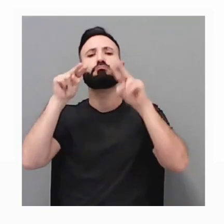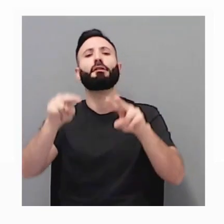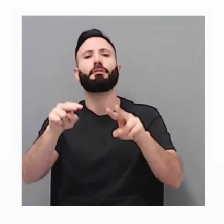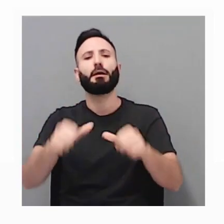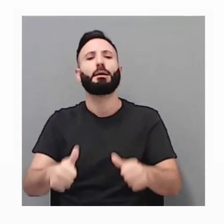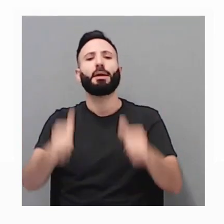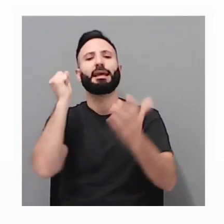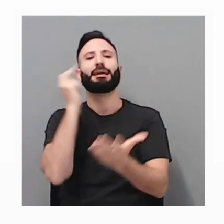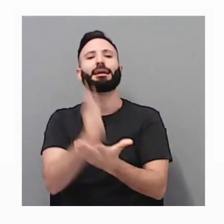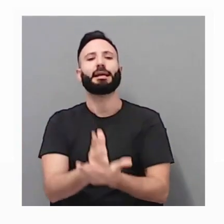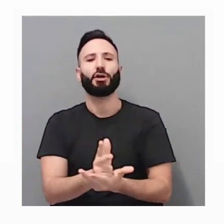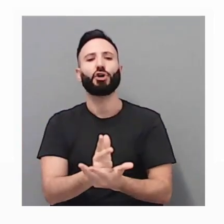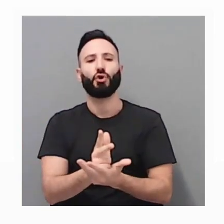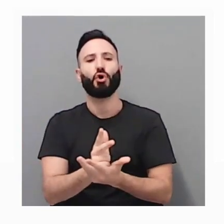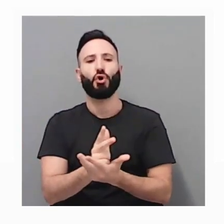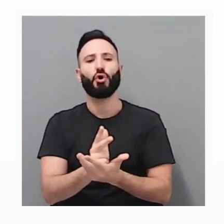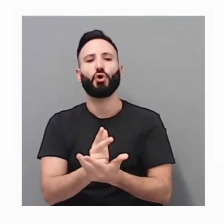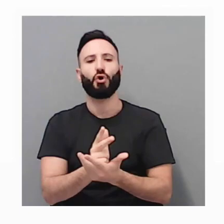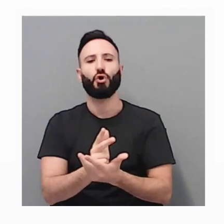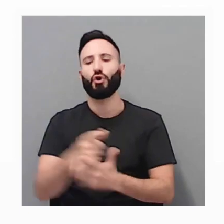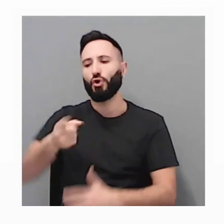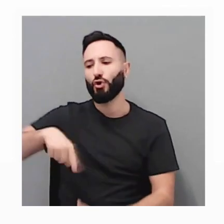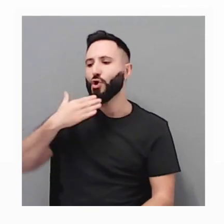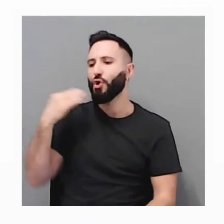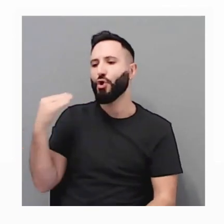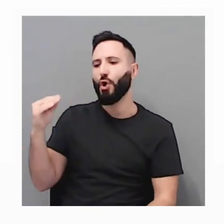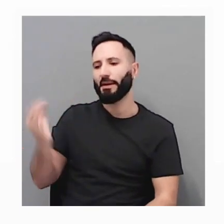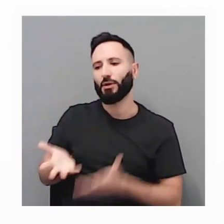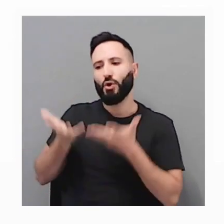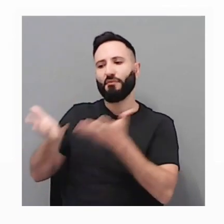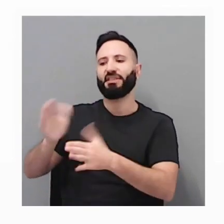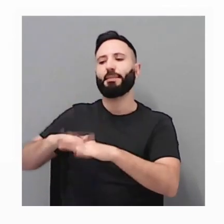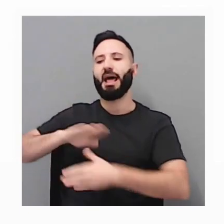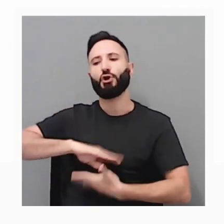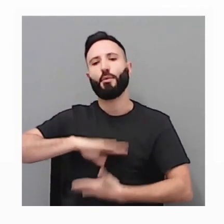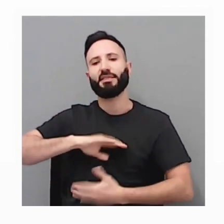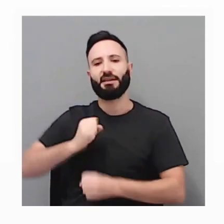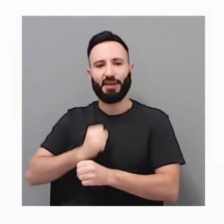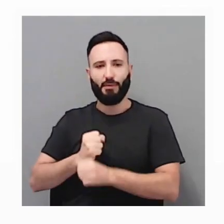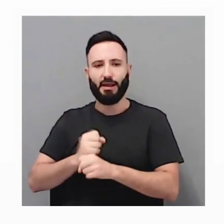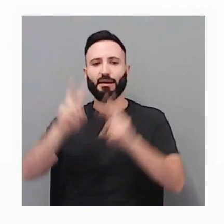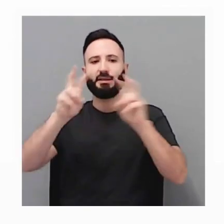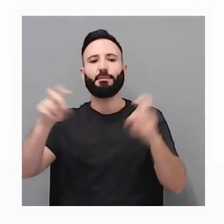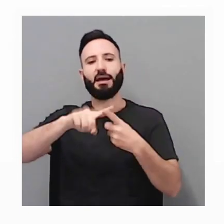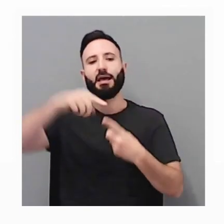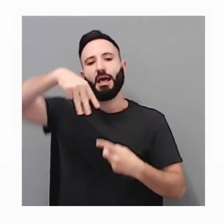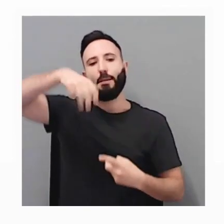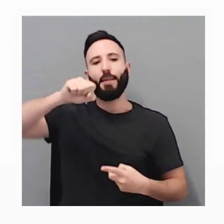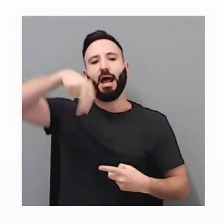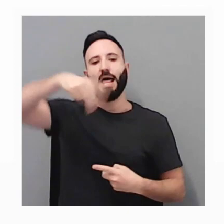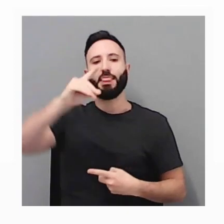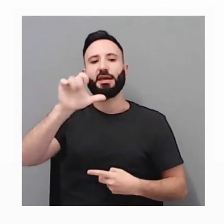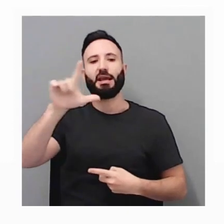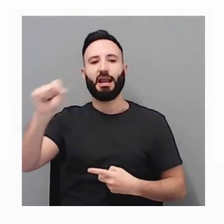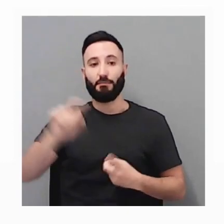reto que hacemos a los jóvenes para trabajar las competencias. Hablamos de Mandela, cuando hablamos en el primer